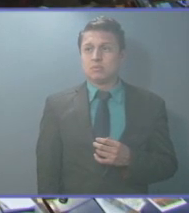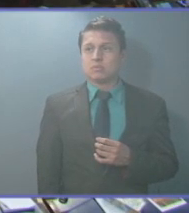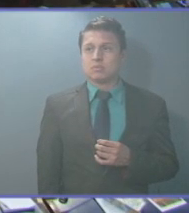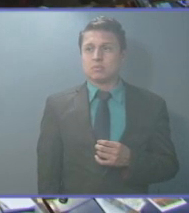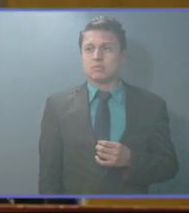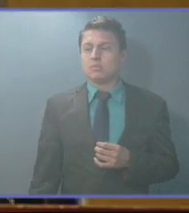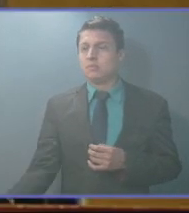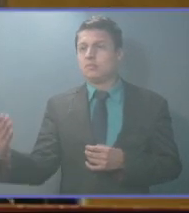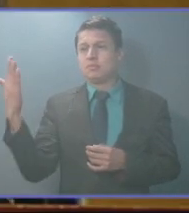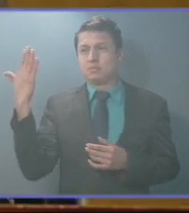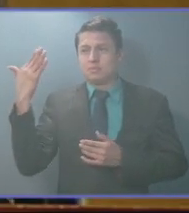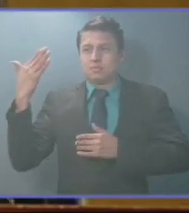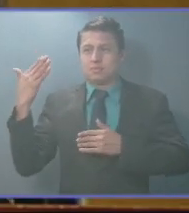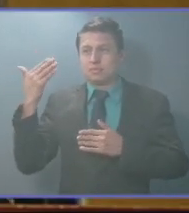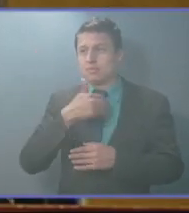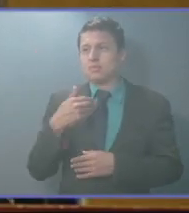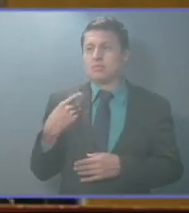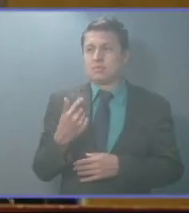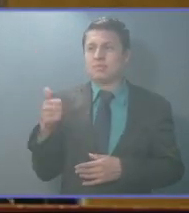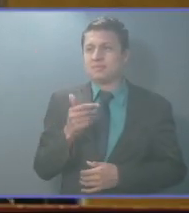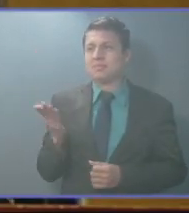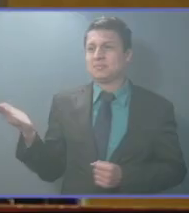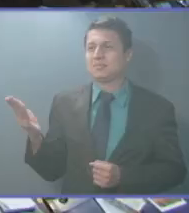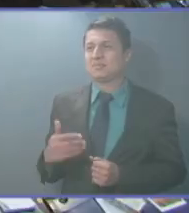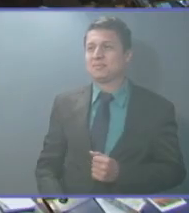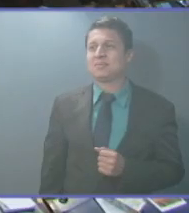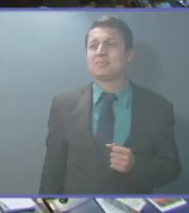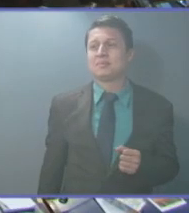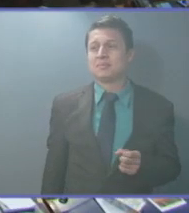tiene la palabra del señor ministro de defensa